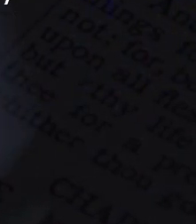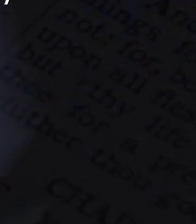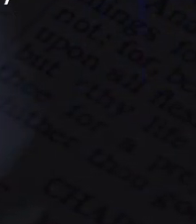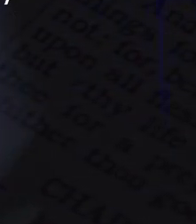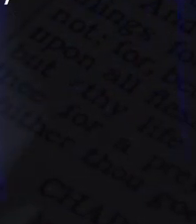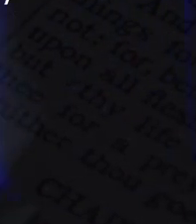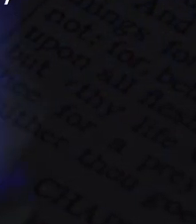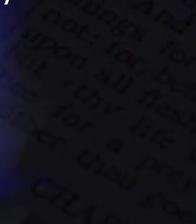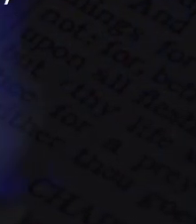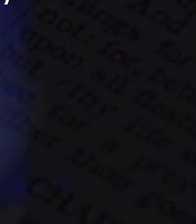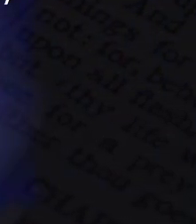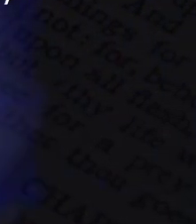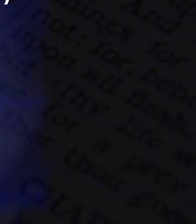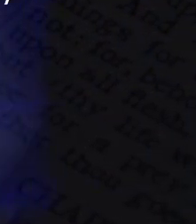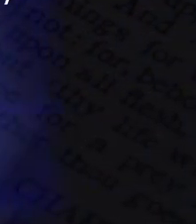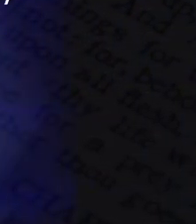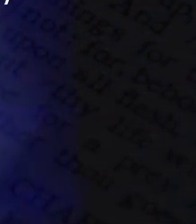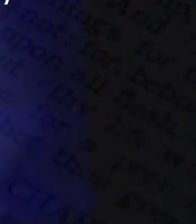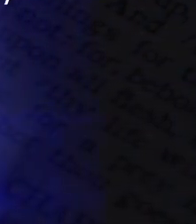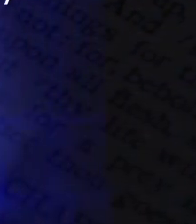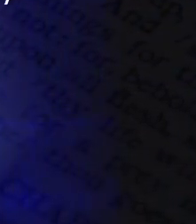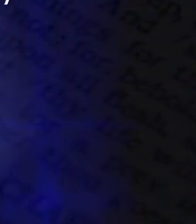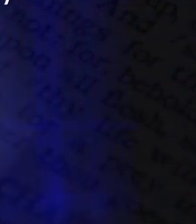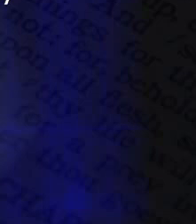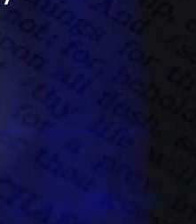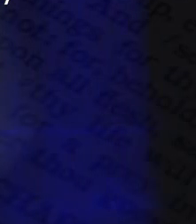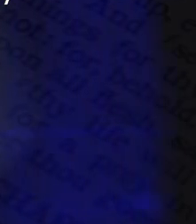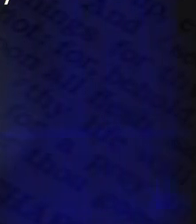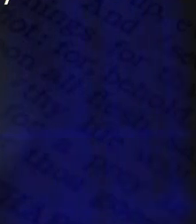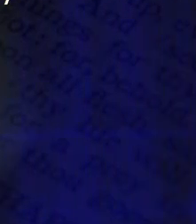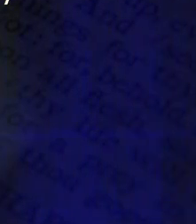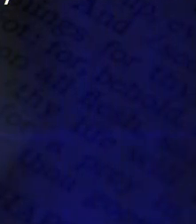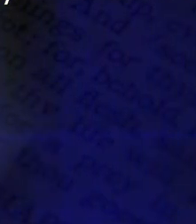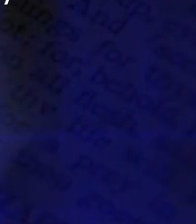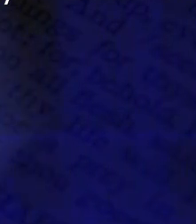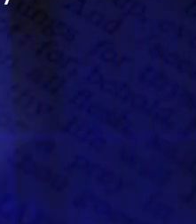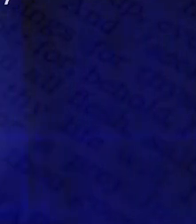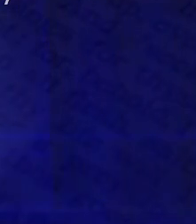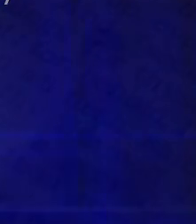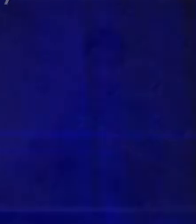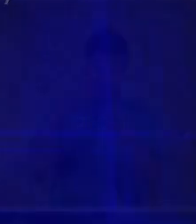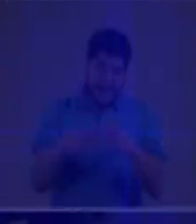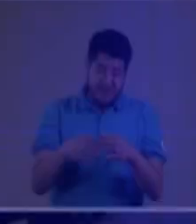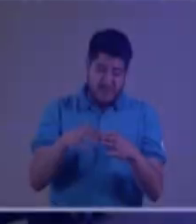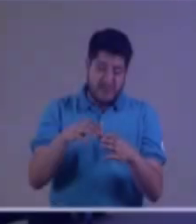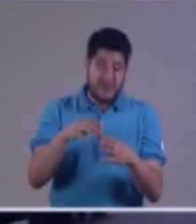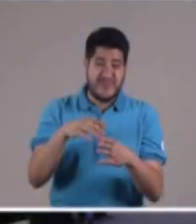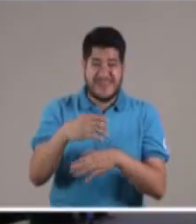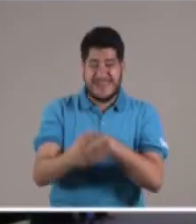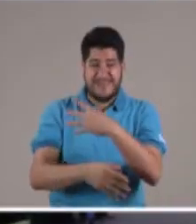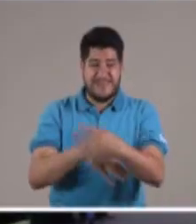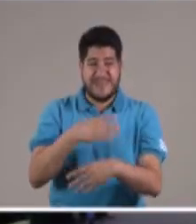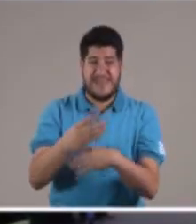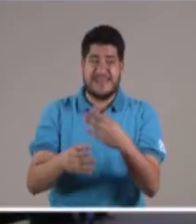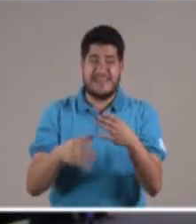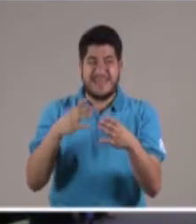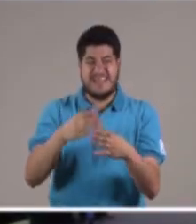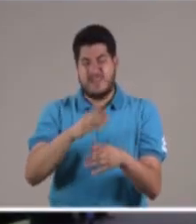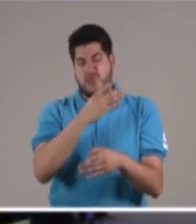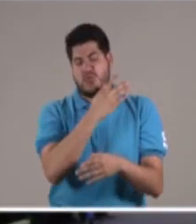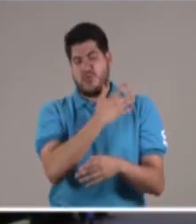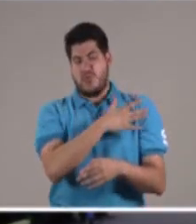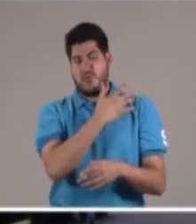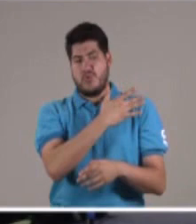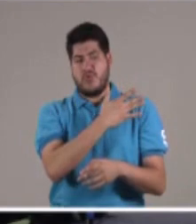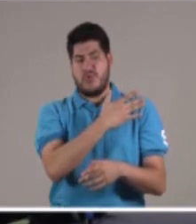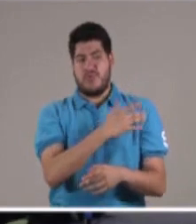en el nombre de Jesús lo sacamos de Los Pozos del mezclas y de los pozos de de orgullo